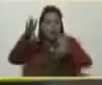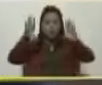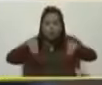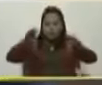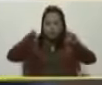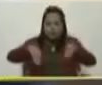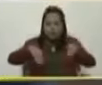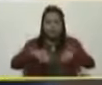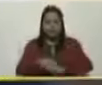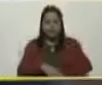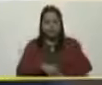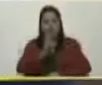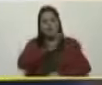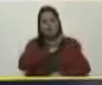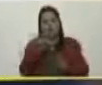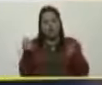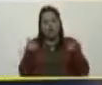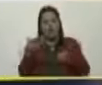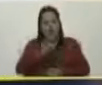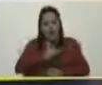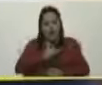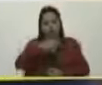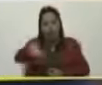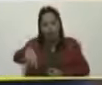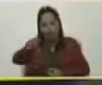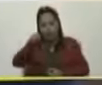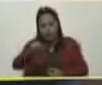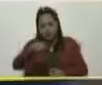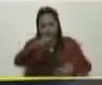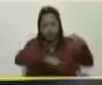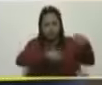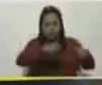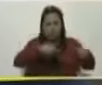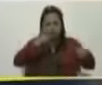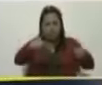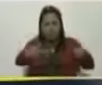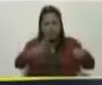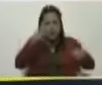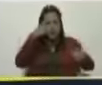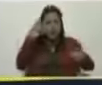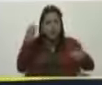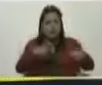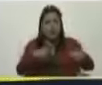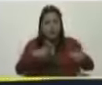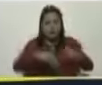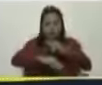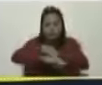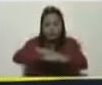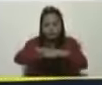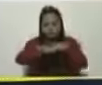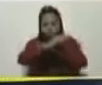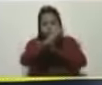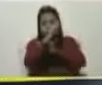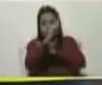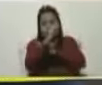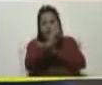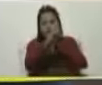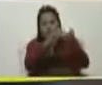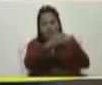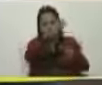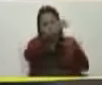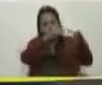alcaldía compramos un camioncito y ya tenemos en los próximos días un camión cesta, y eso va a permitir también darle el apoyo